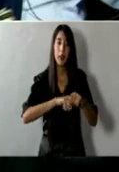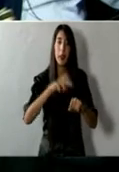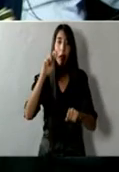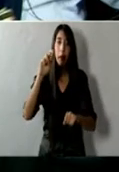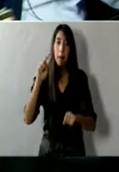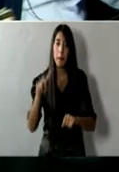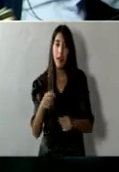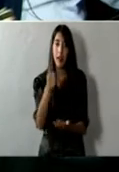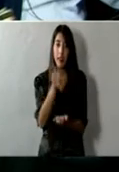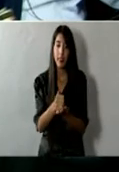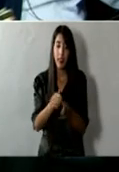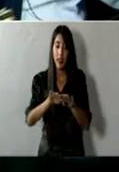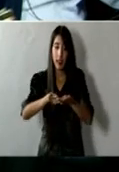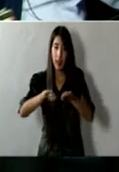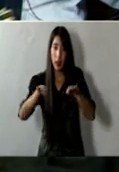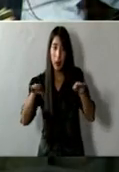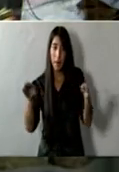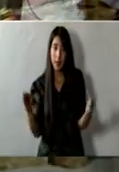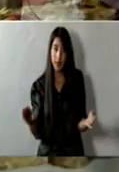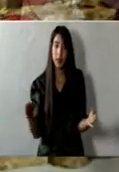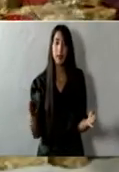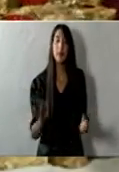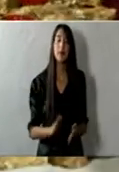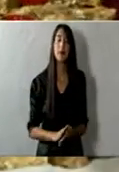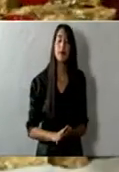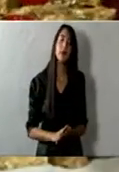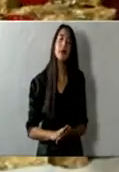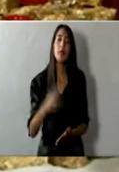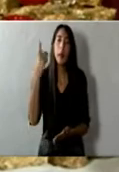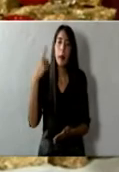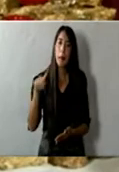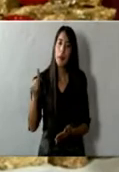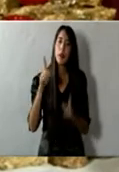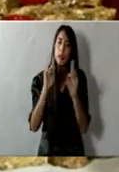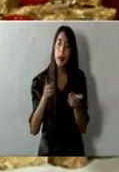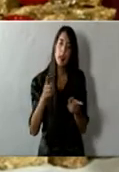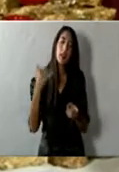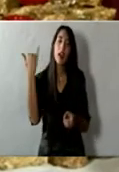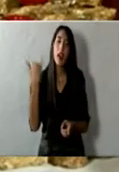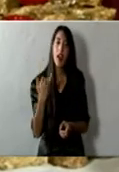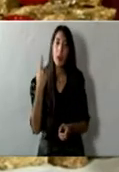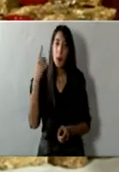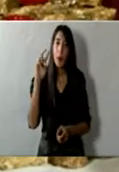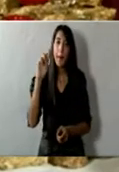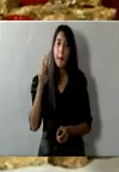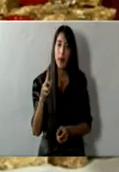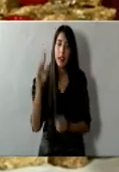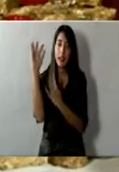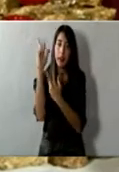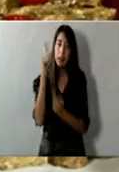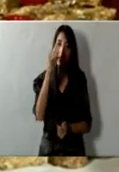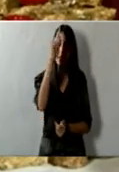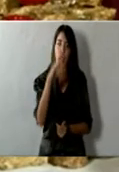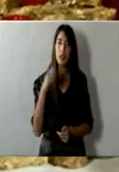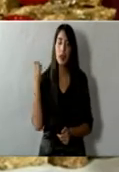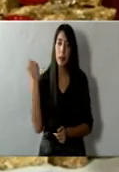pan está sobre nuestra mesa. Sin embargo, hay un pan de la presencia de Dios muy importante que Dios quiere que esté